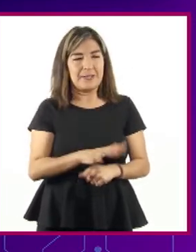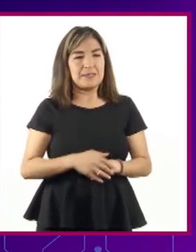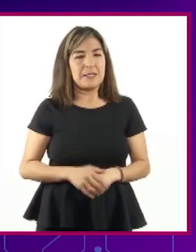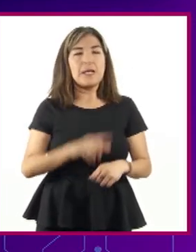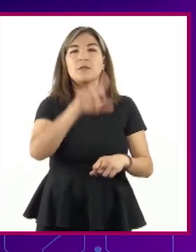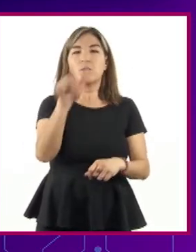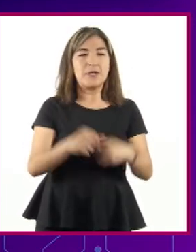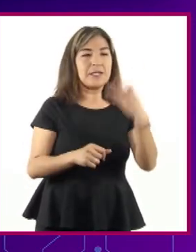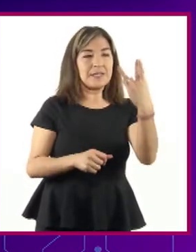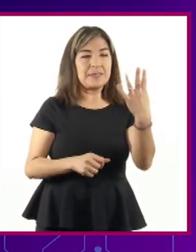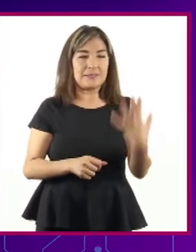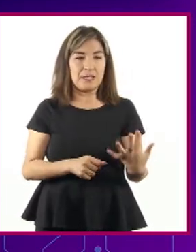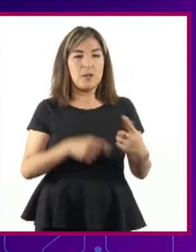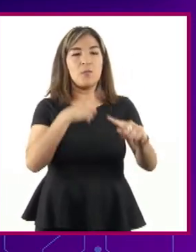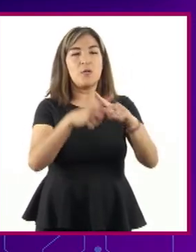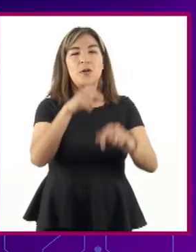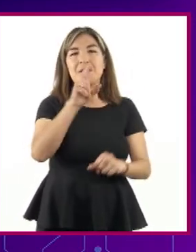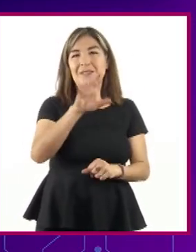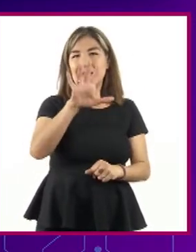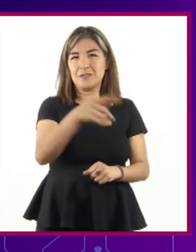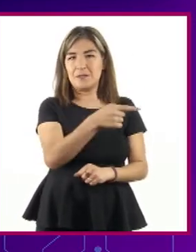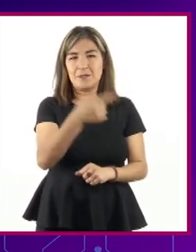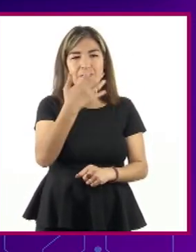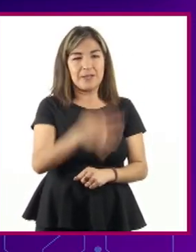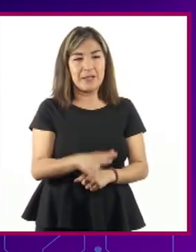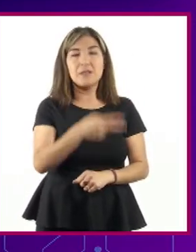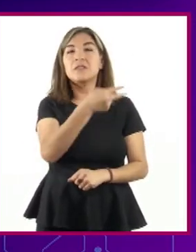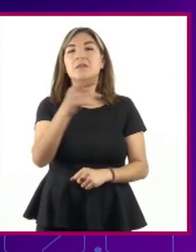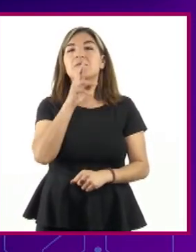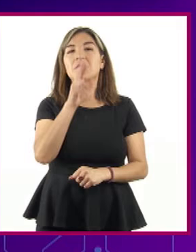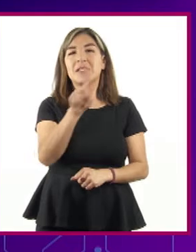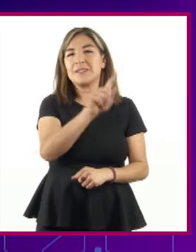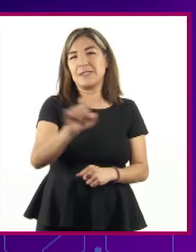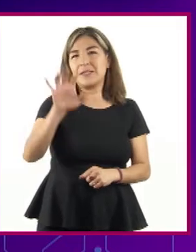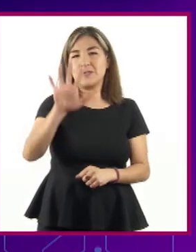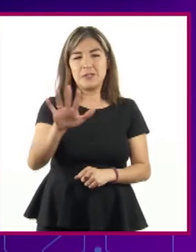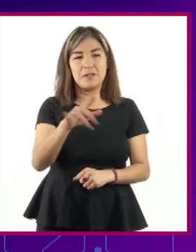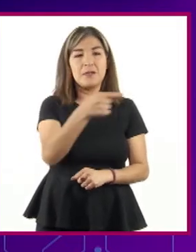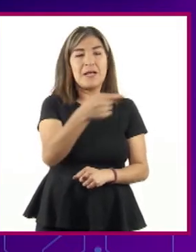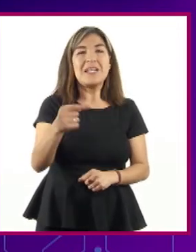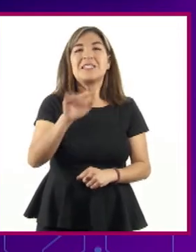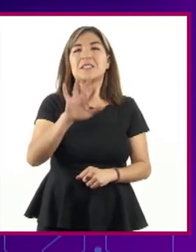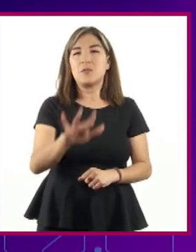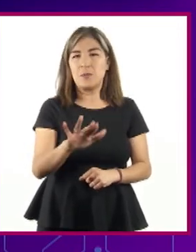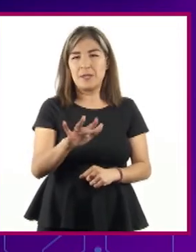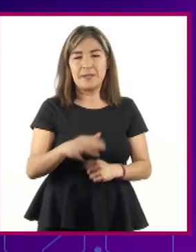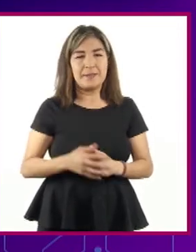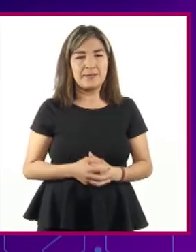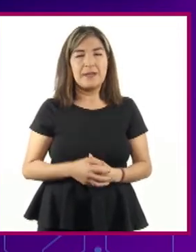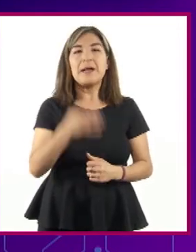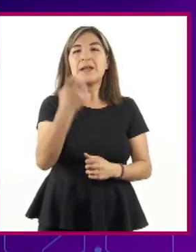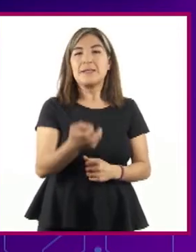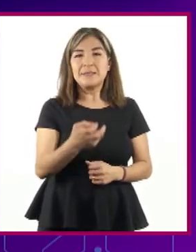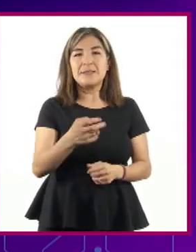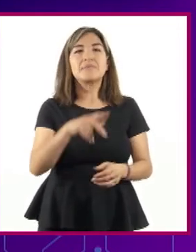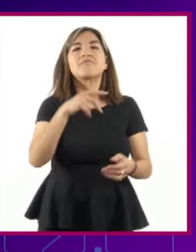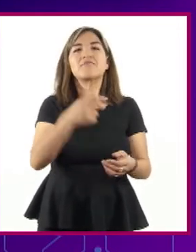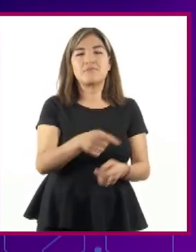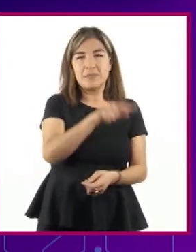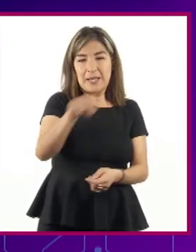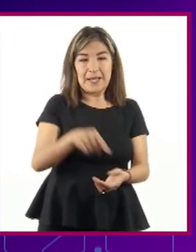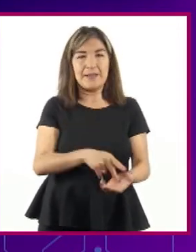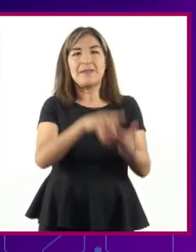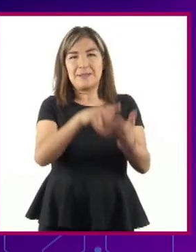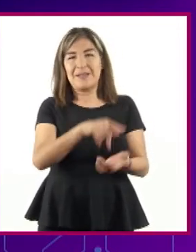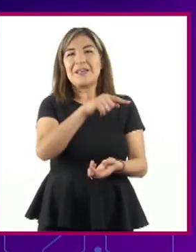3/5 por 35 décimos, cuyo resultado es igual a 105 cincuentavos, que es la cantidad de leche que tiene la